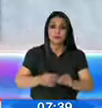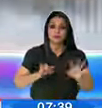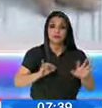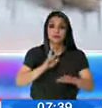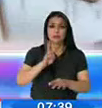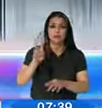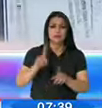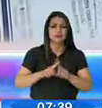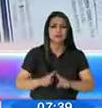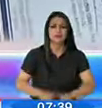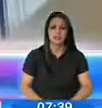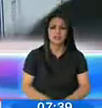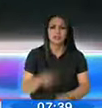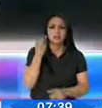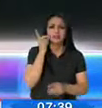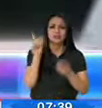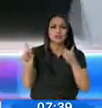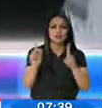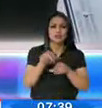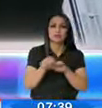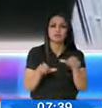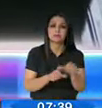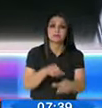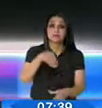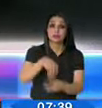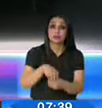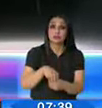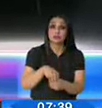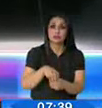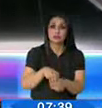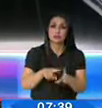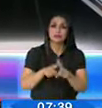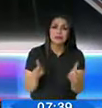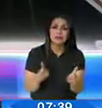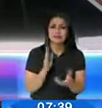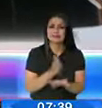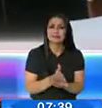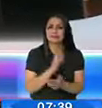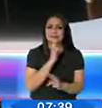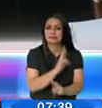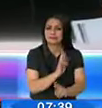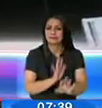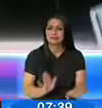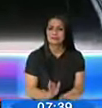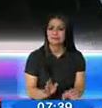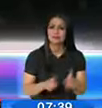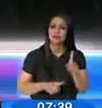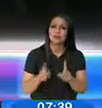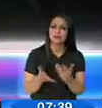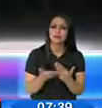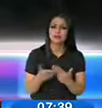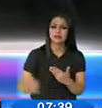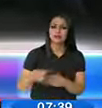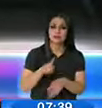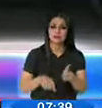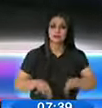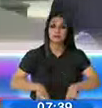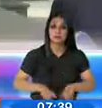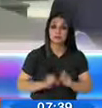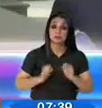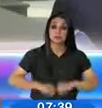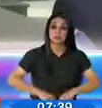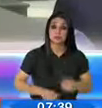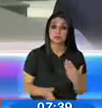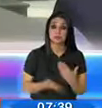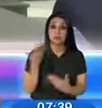realizaron centenas de resoluciones administrativas viciadas de nulidad, que en muchos casos facilitaron actos de corrupción.